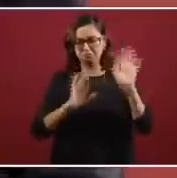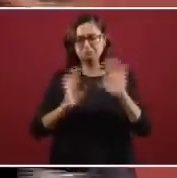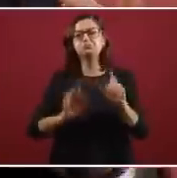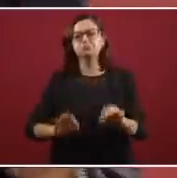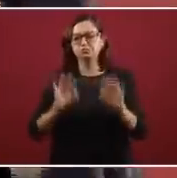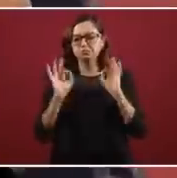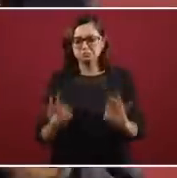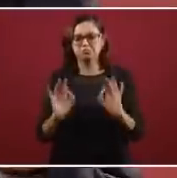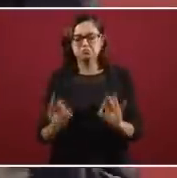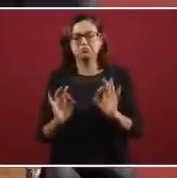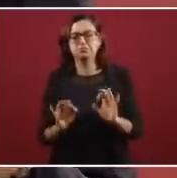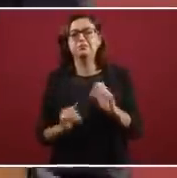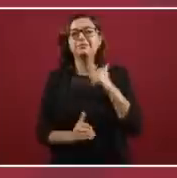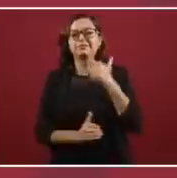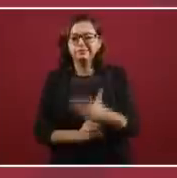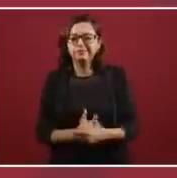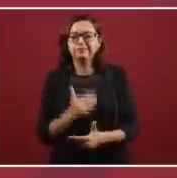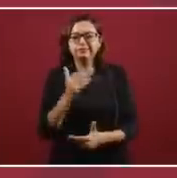Entonces estamos